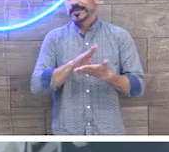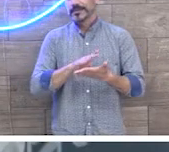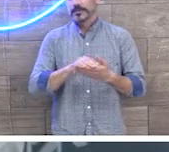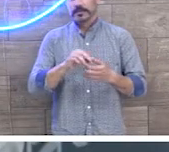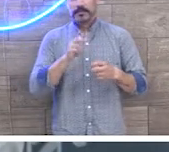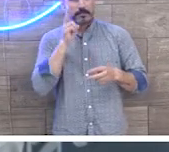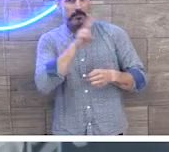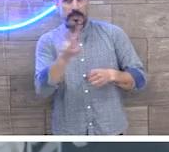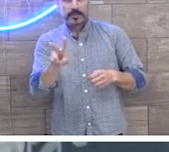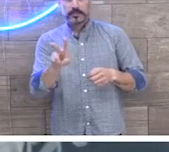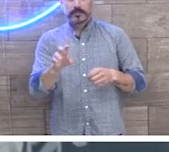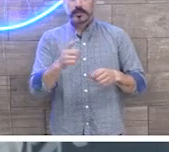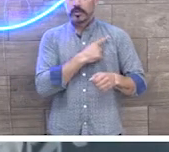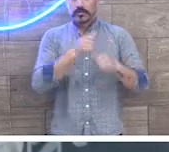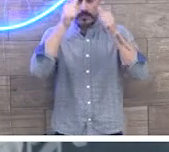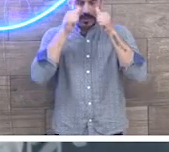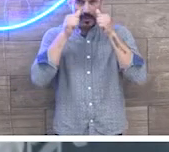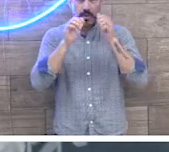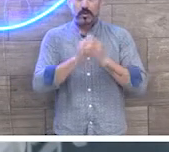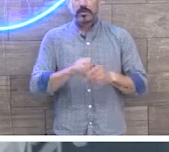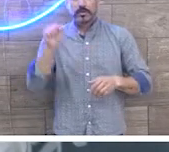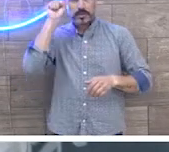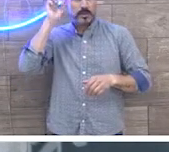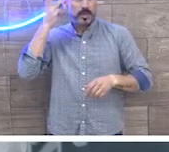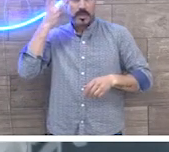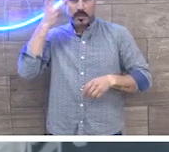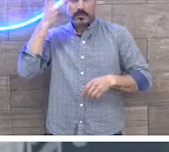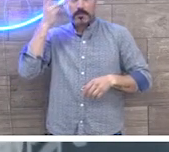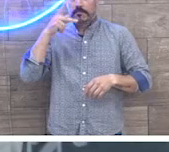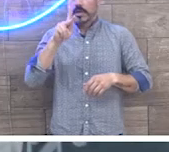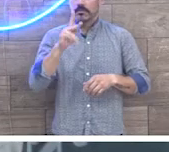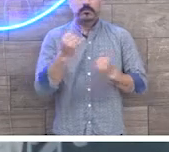personas ciegas o a las personas que viven con síndrome Down, pero también hay